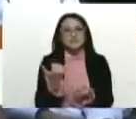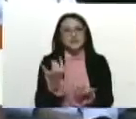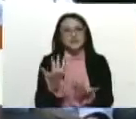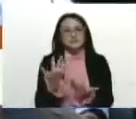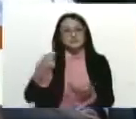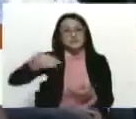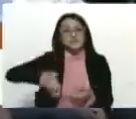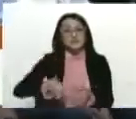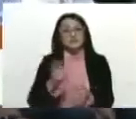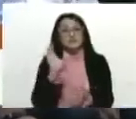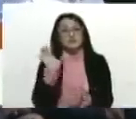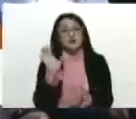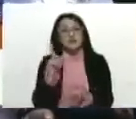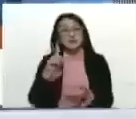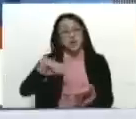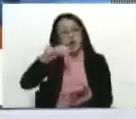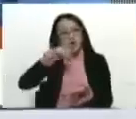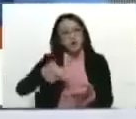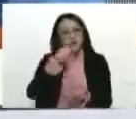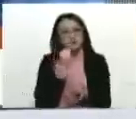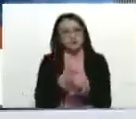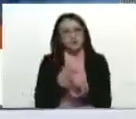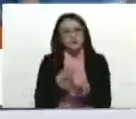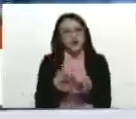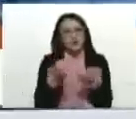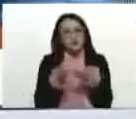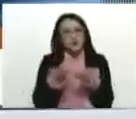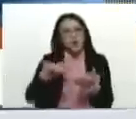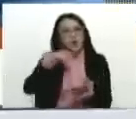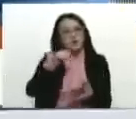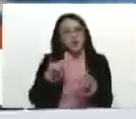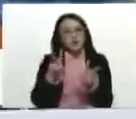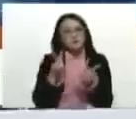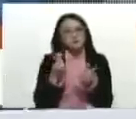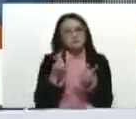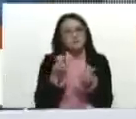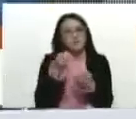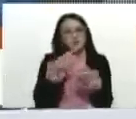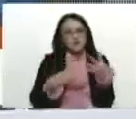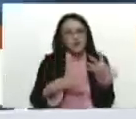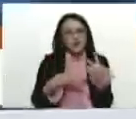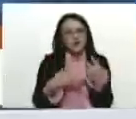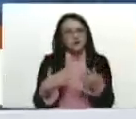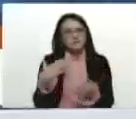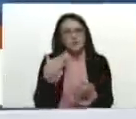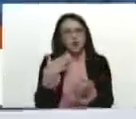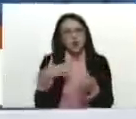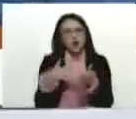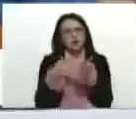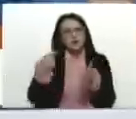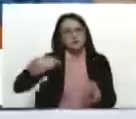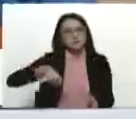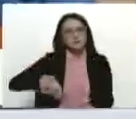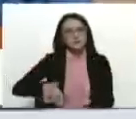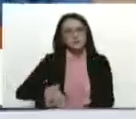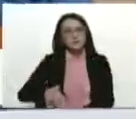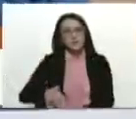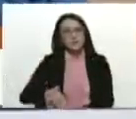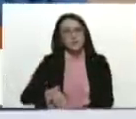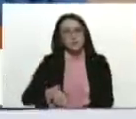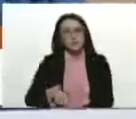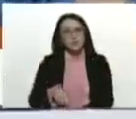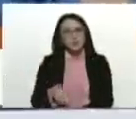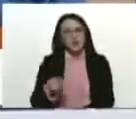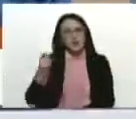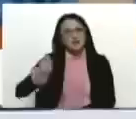a invertir en mi país contrate trabajo local contraté materias primas locales atenta contra el capital contra inversión No demandan en